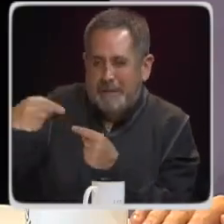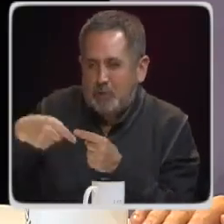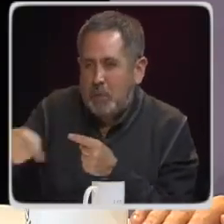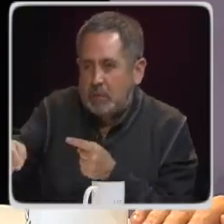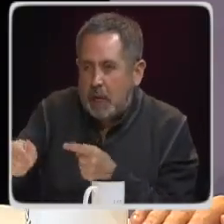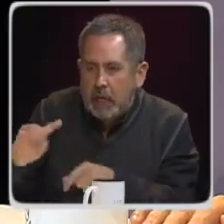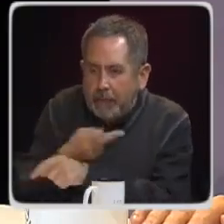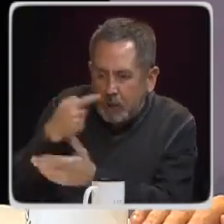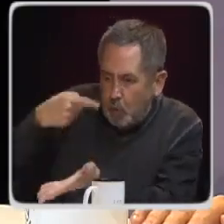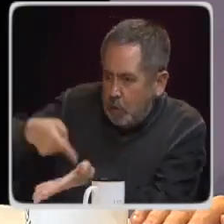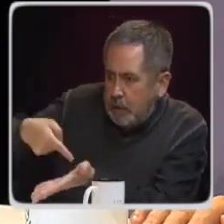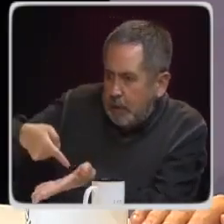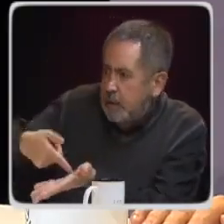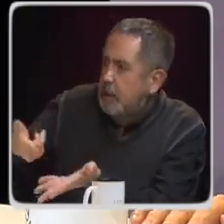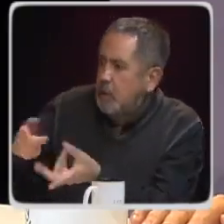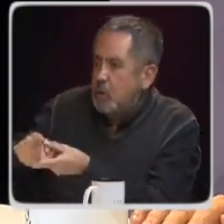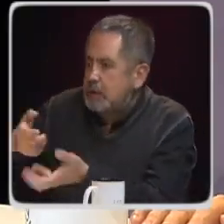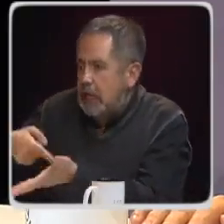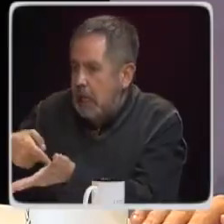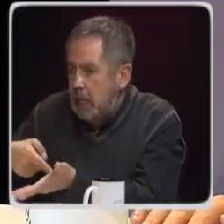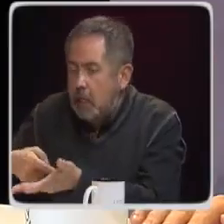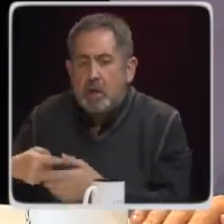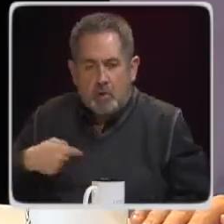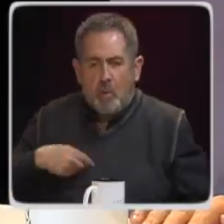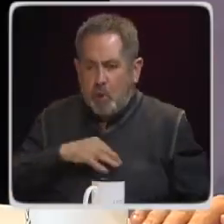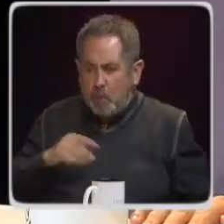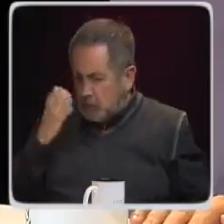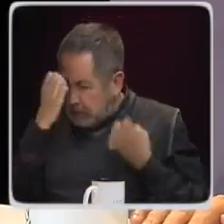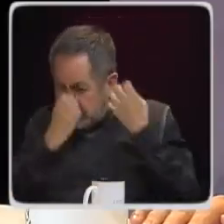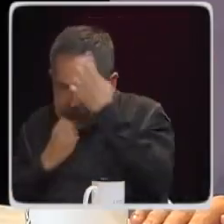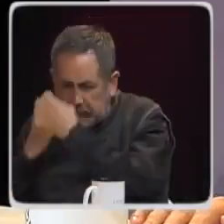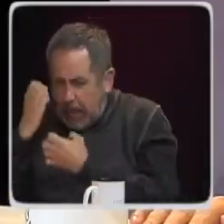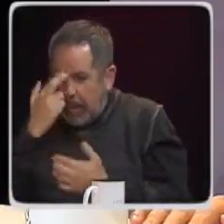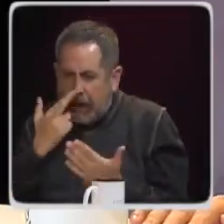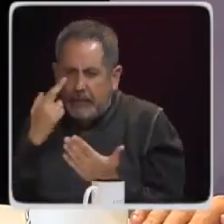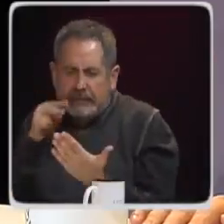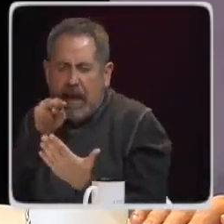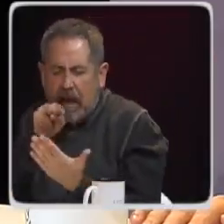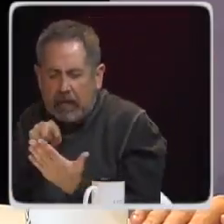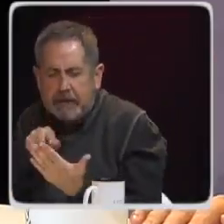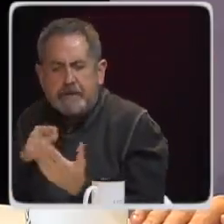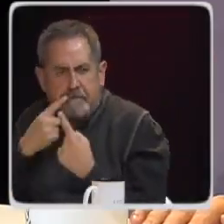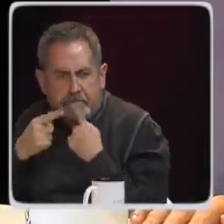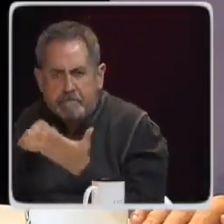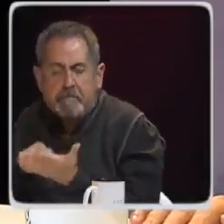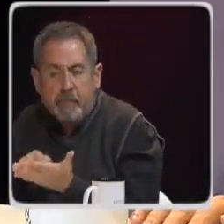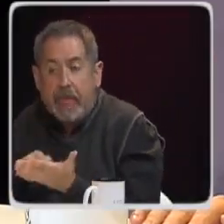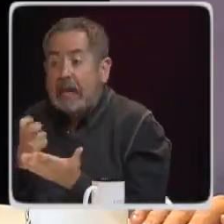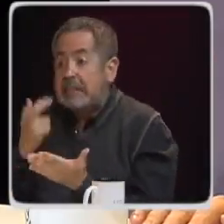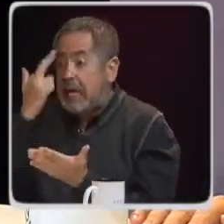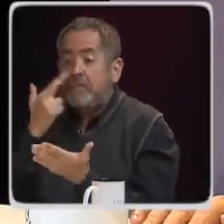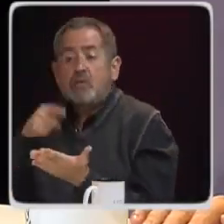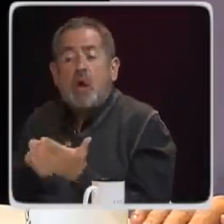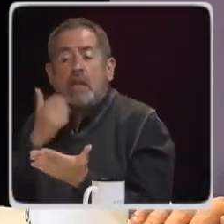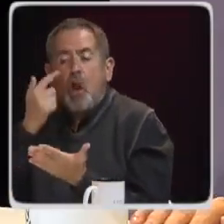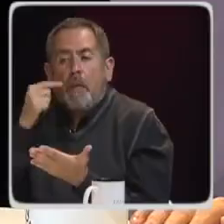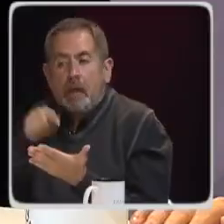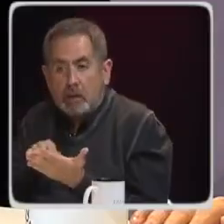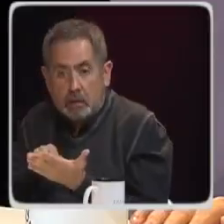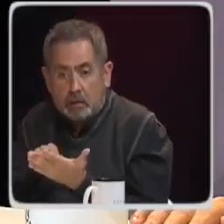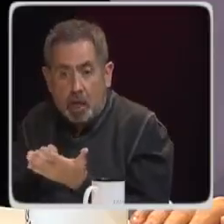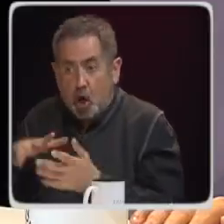el programa de la inclusión y la equidad educativa. Entonces, este presupuesto que se aprobó, que fue el único presupuesto